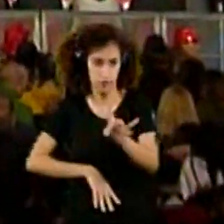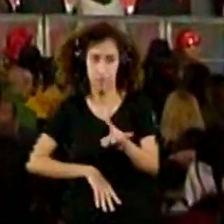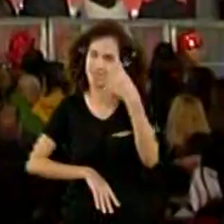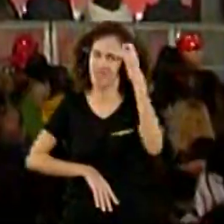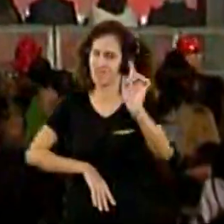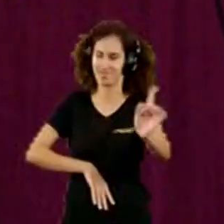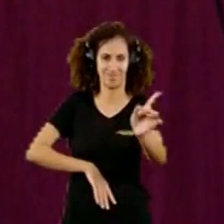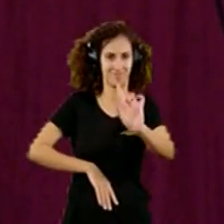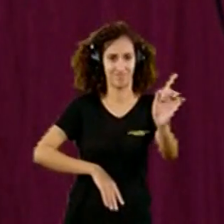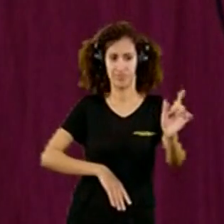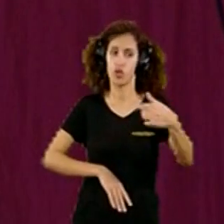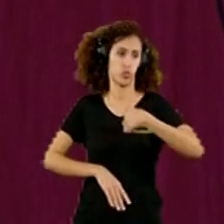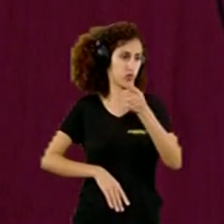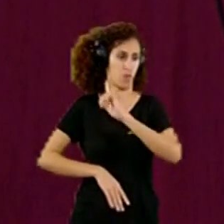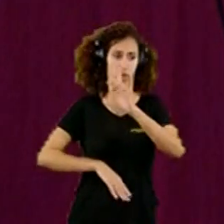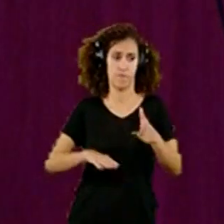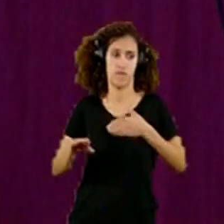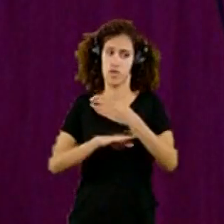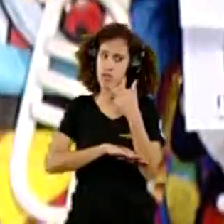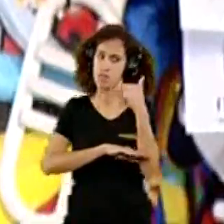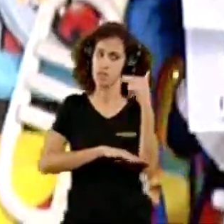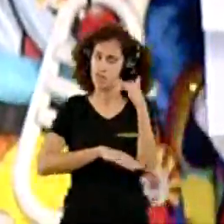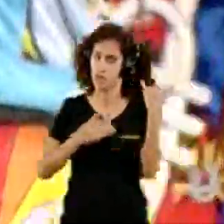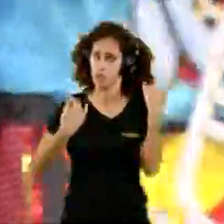no, tampoco yo.